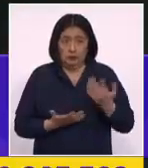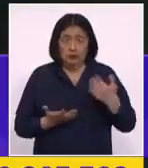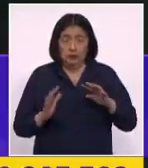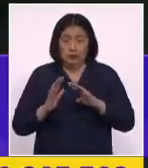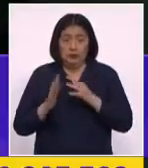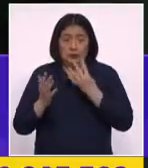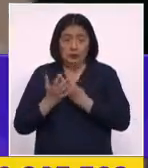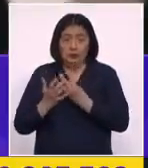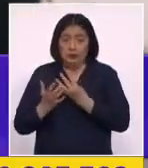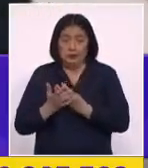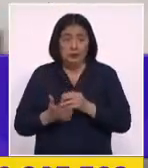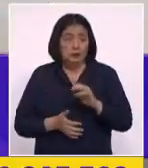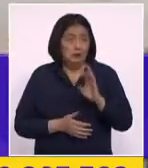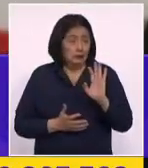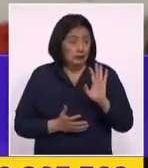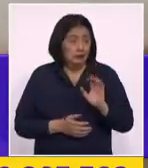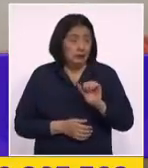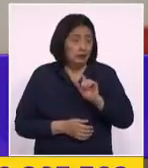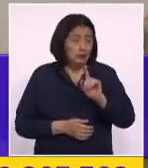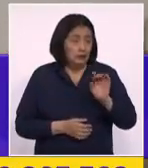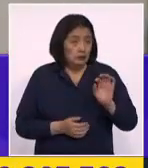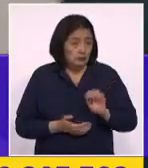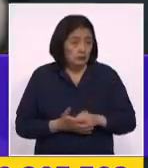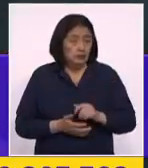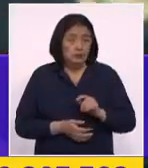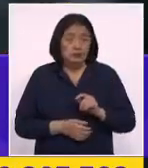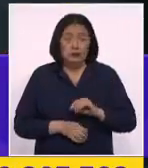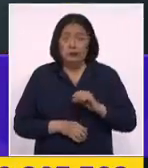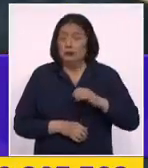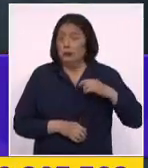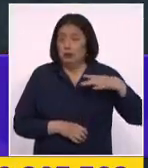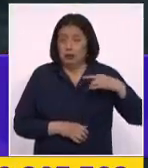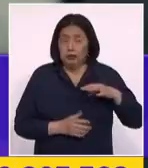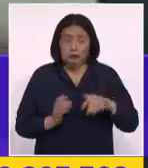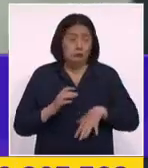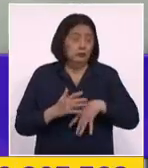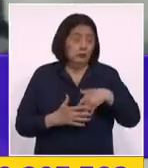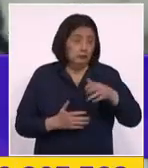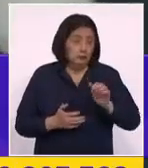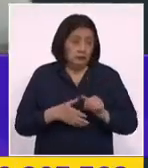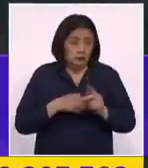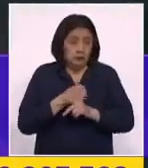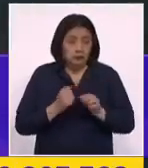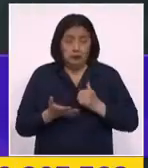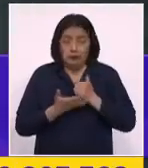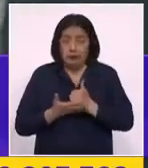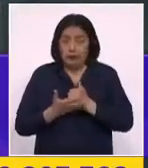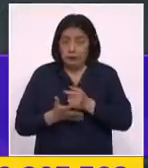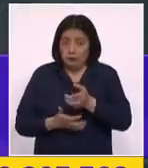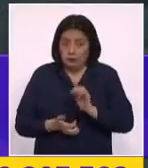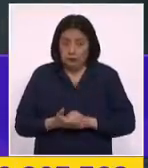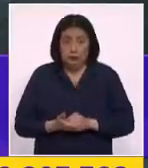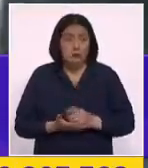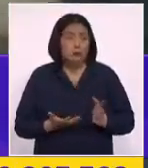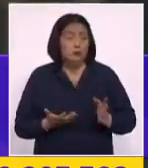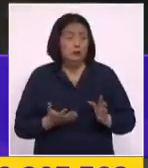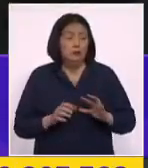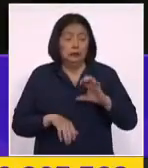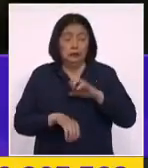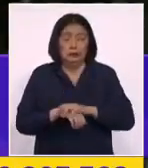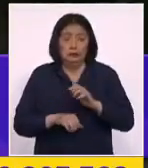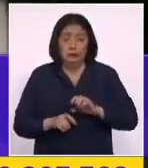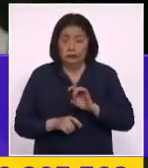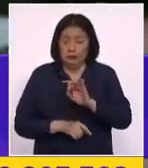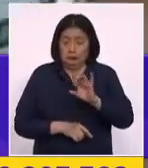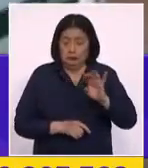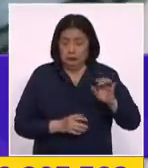hasta febrero de este año en el penal Alto Hospicio Tarapacá, en Chile. Fue liberada en el país al ser colaboradora eficaz y contribuir con la captura de